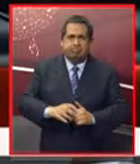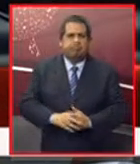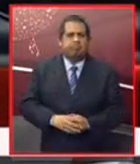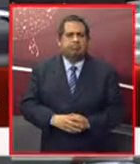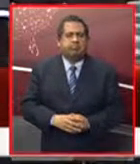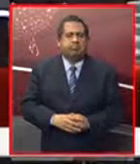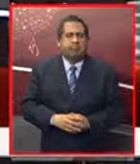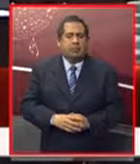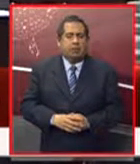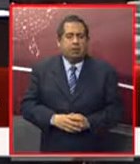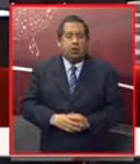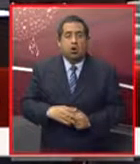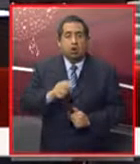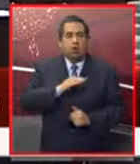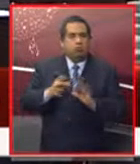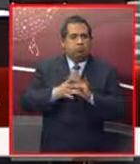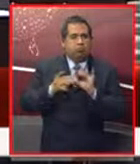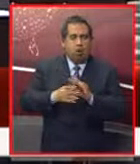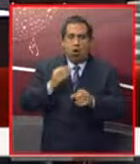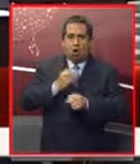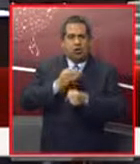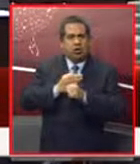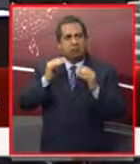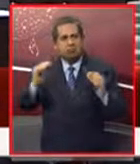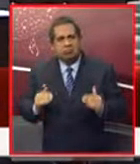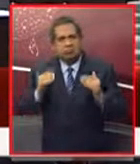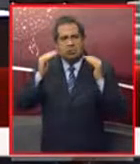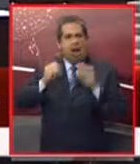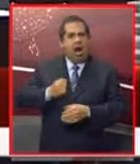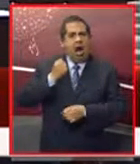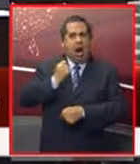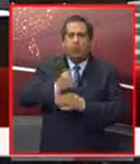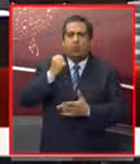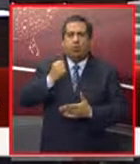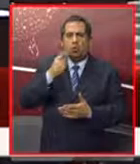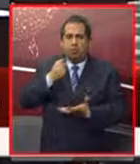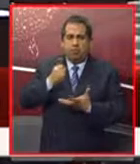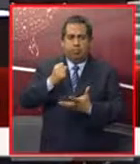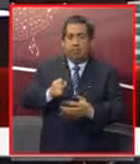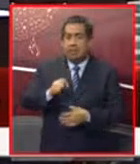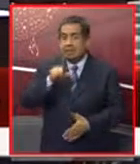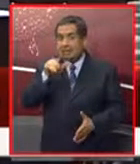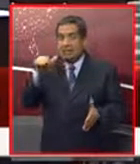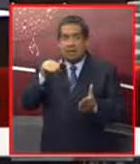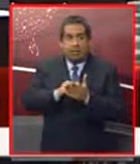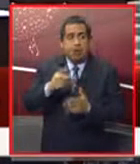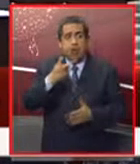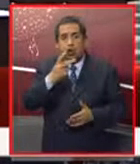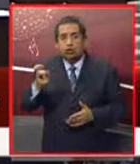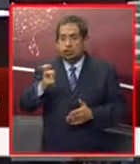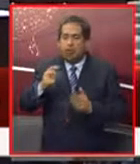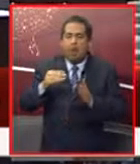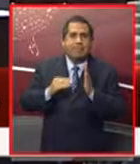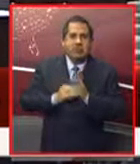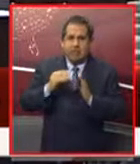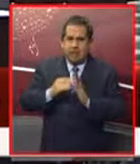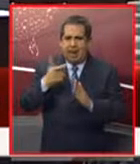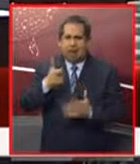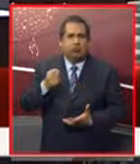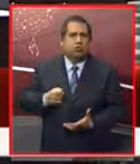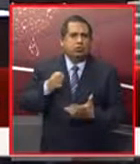Además, no debemos perder de vista que esta soberanía aprobó un presupuesto de más de 7.200 millones de